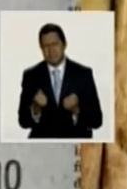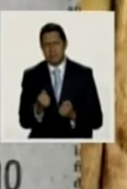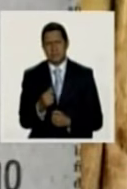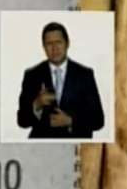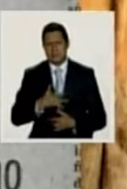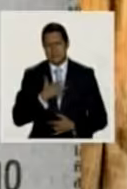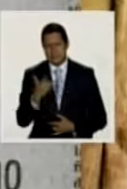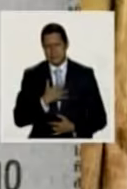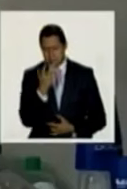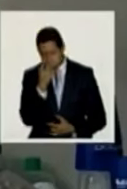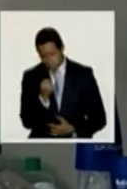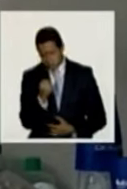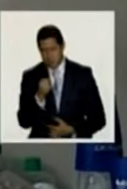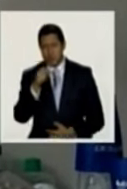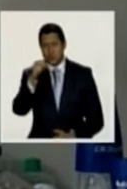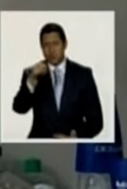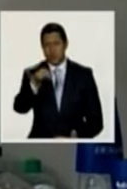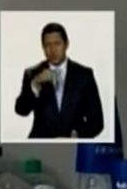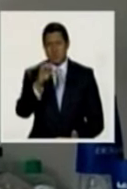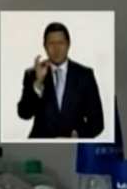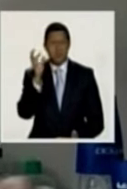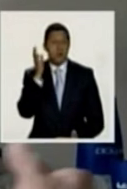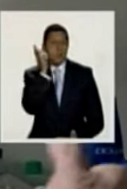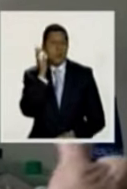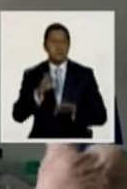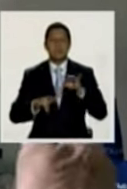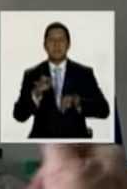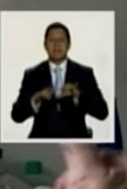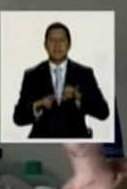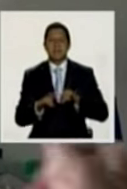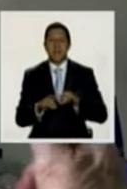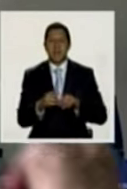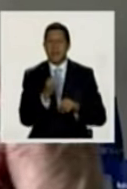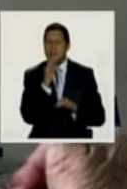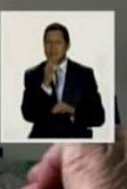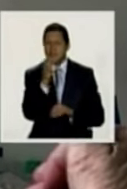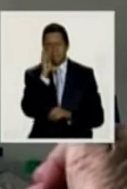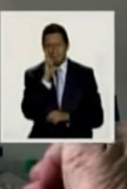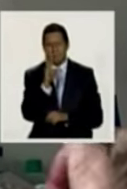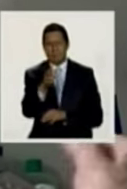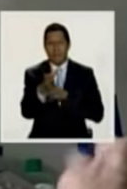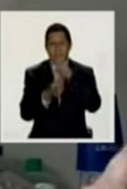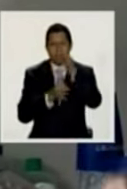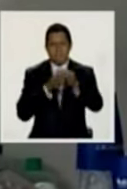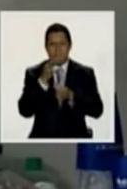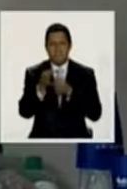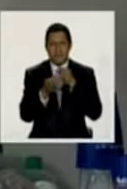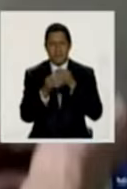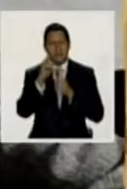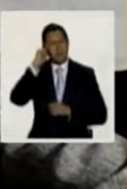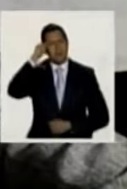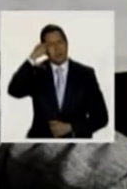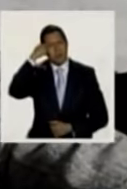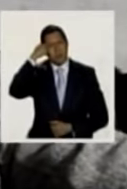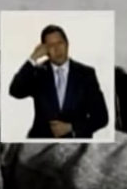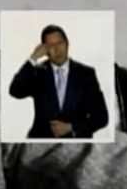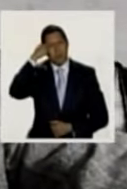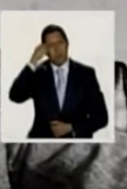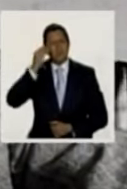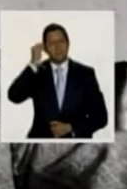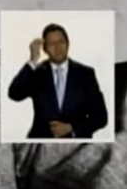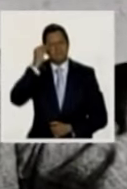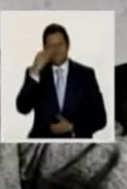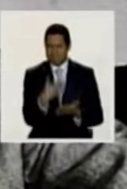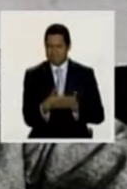máximo duelo. Cecilia Núñez, una de sus secretarias, nos da su particular visión, esfumando en su memoria el perfil